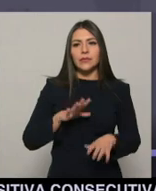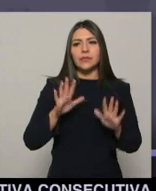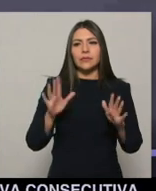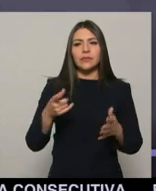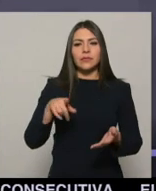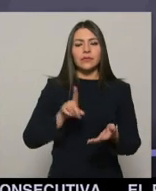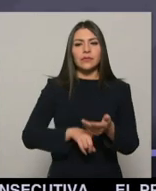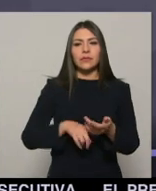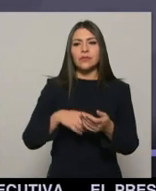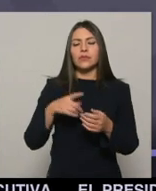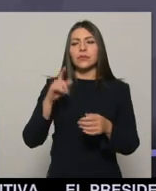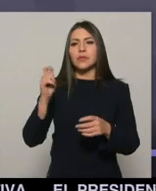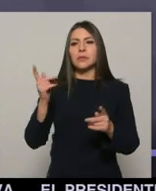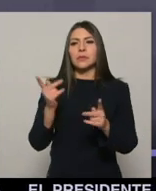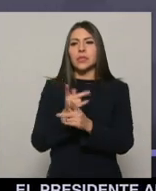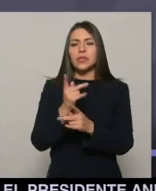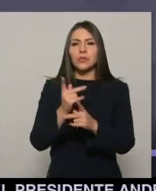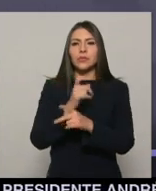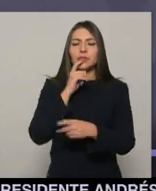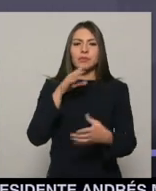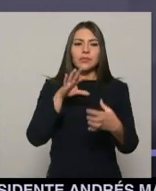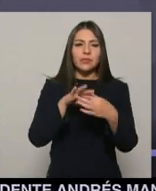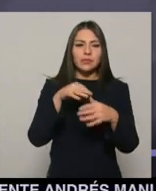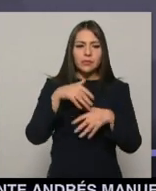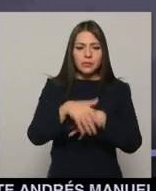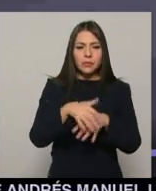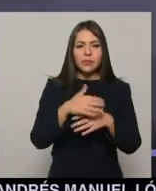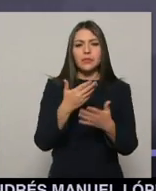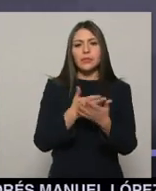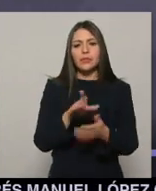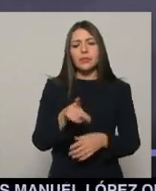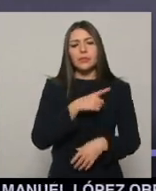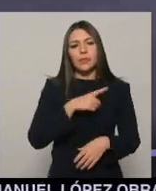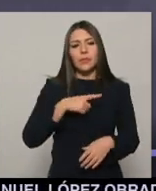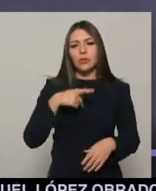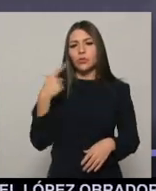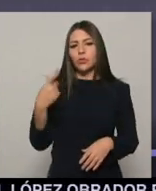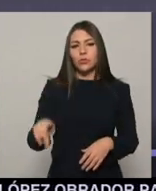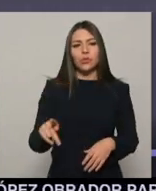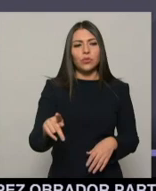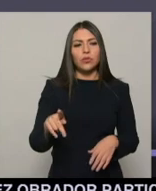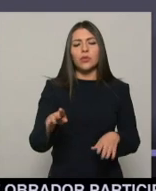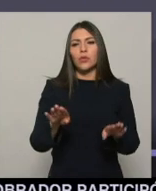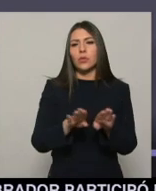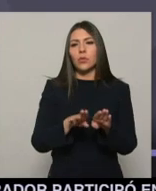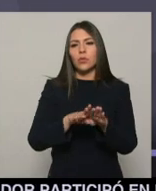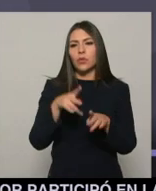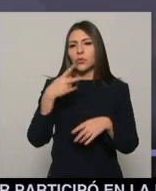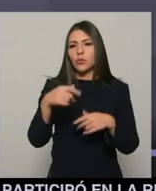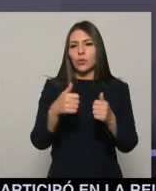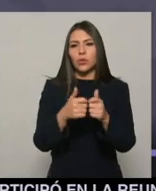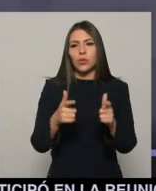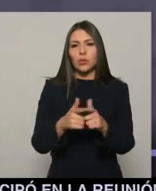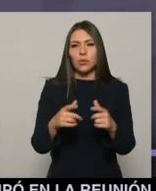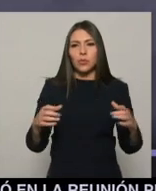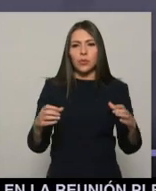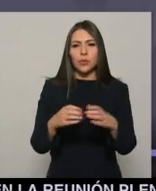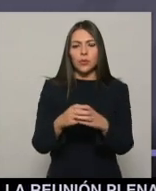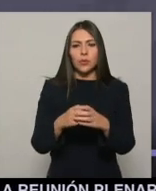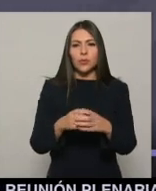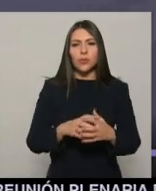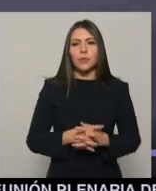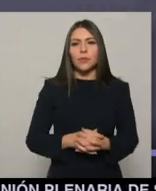expresiones, ¿no? Que tienen que ver con el movimiento, y también teníamos que adoptar algo propio como movimiento y como grupo. Estaba relacionado